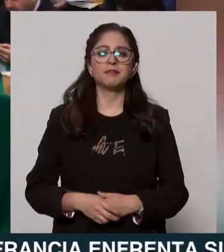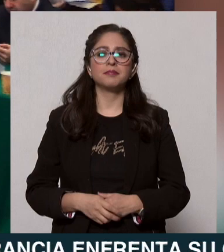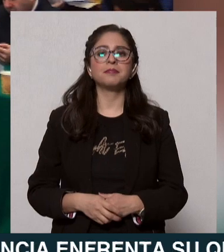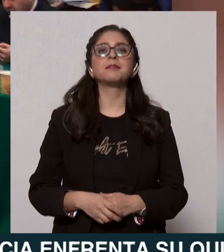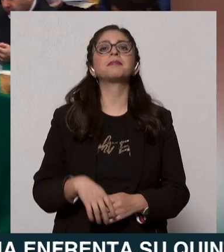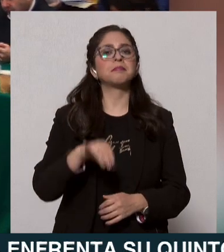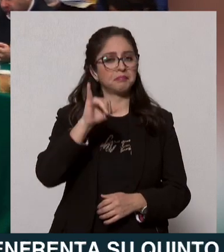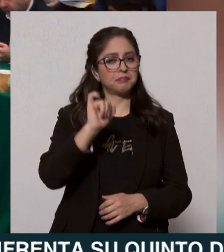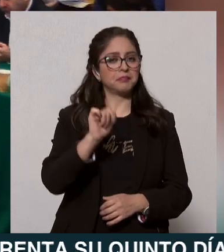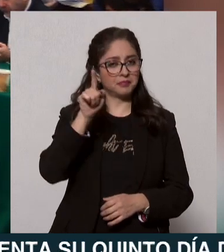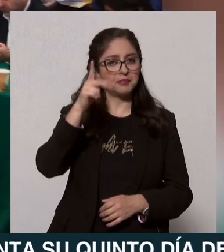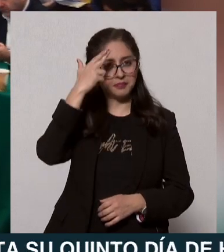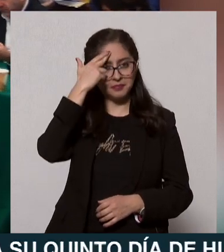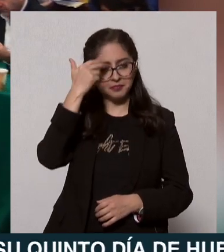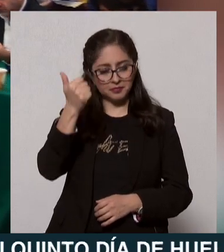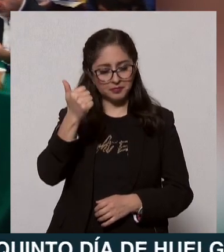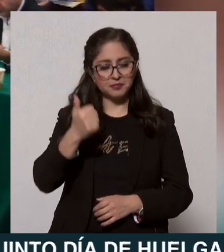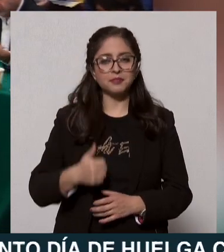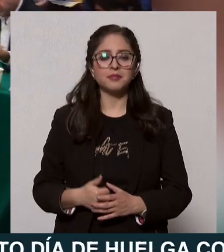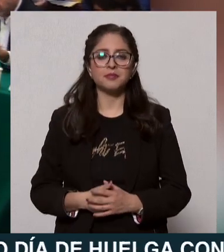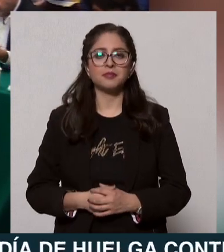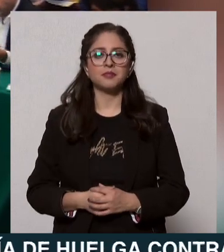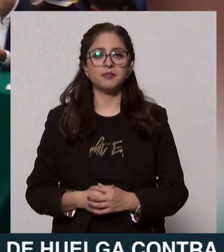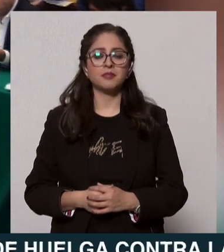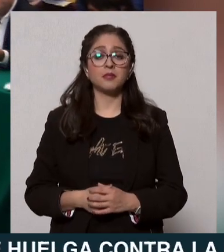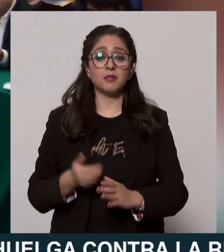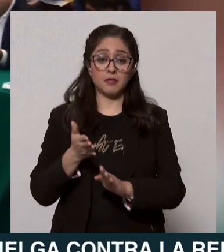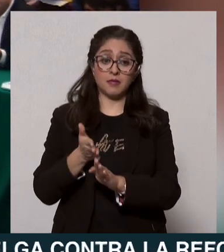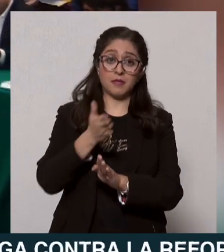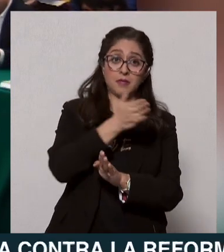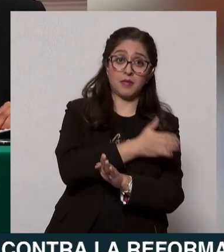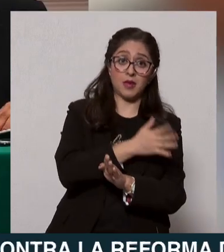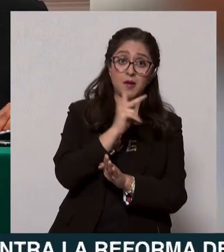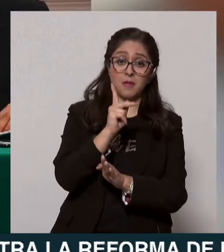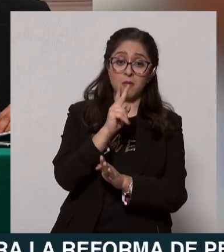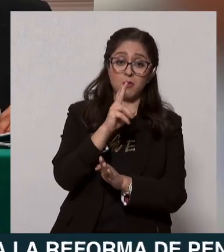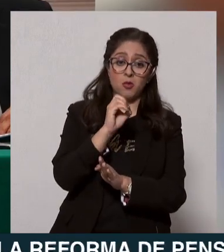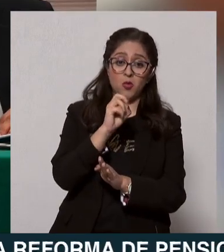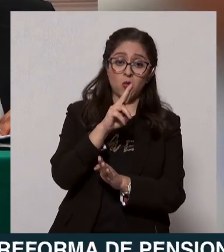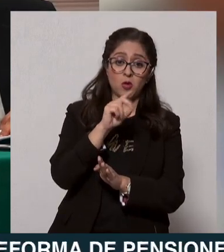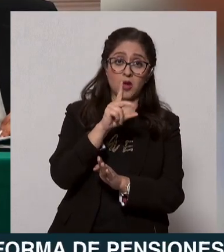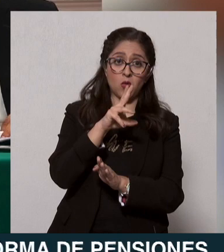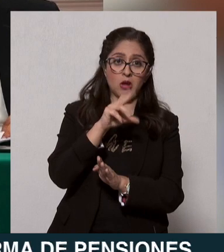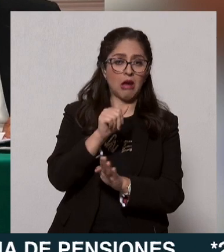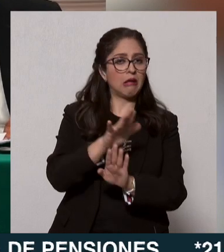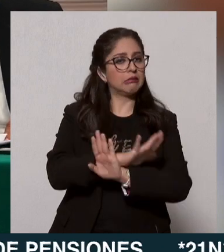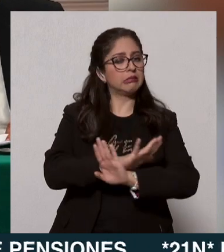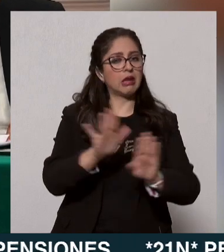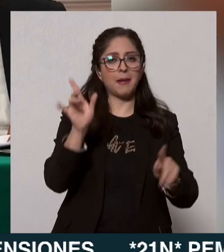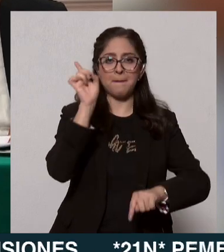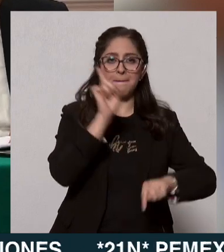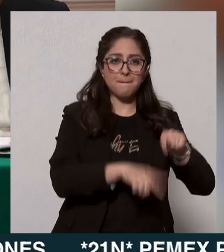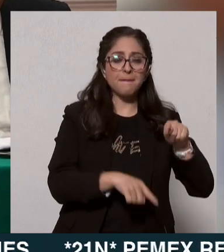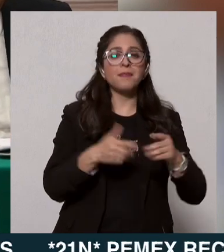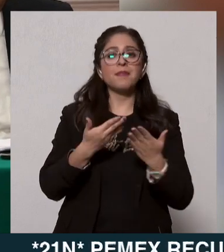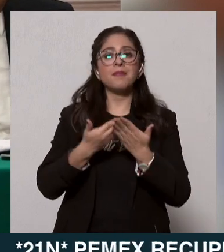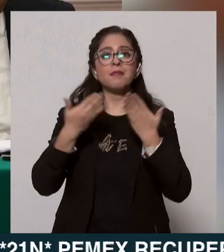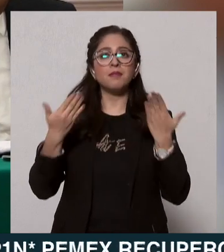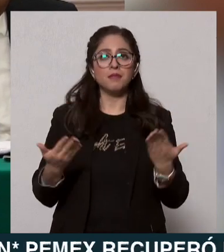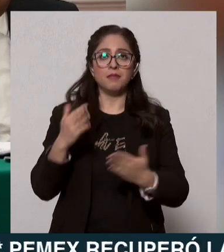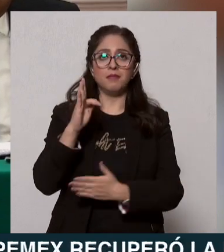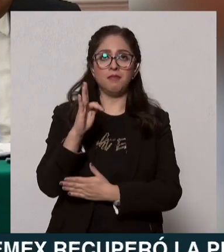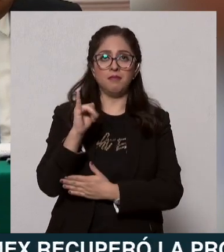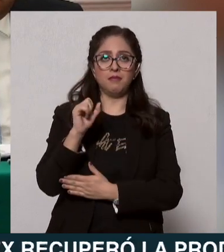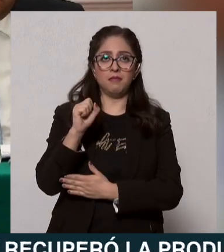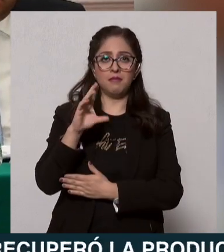querido amigo. La Procuraduría, que ya murió, da vida a una fiscalía que es propia